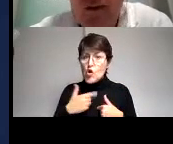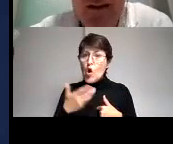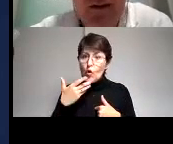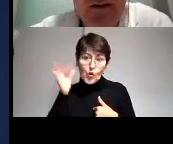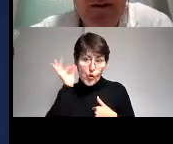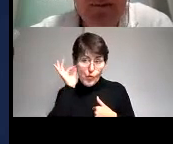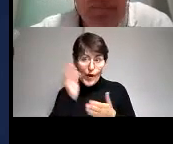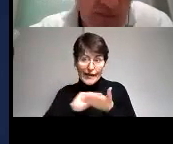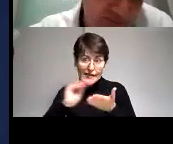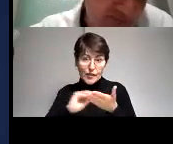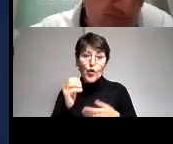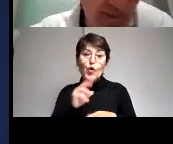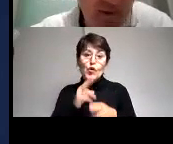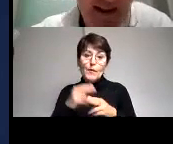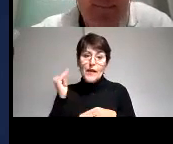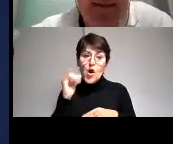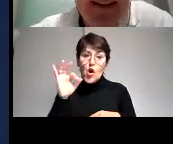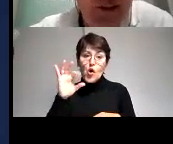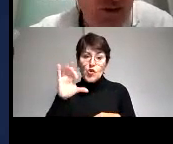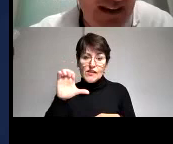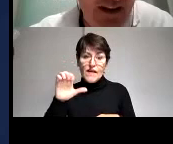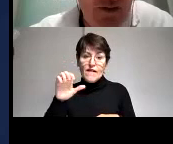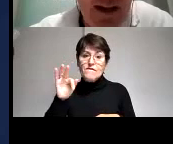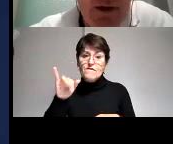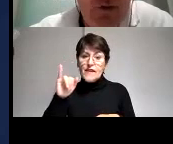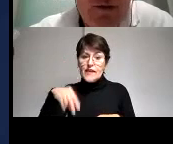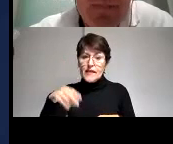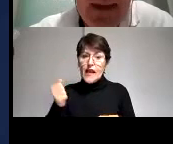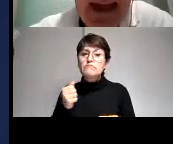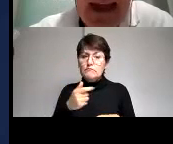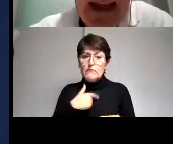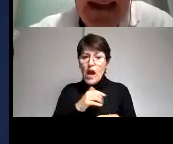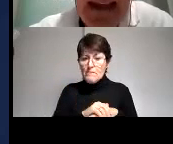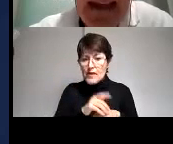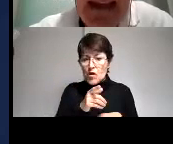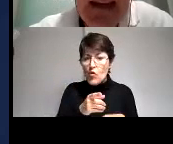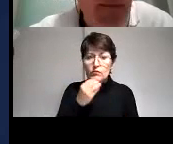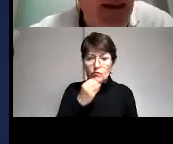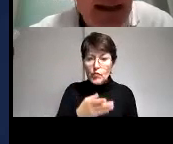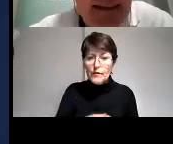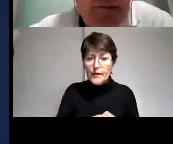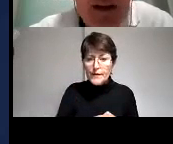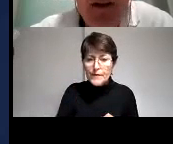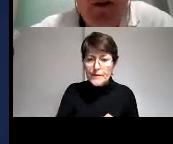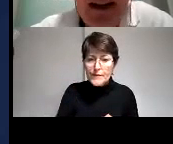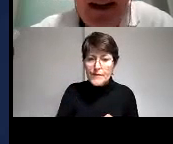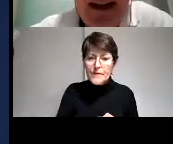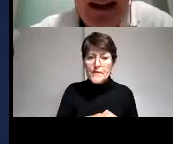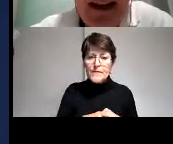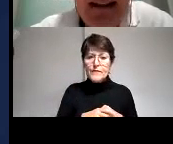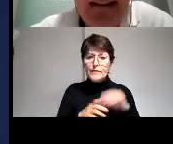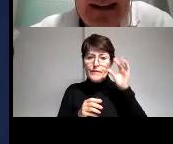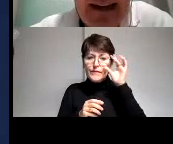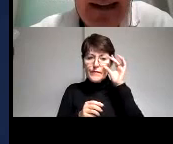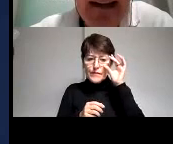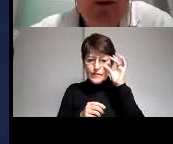me considero, bueno, me gustaría pensar que soy un amigo suyo y realmente hace un repaso a